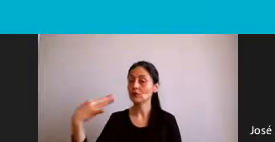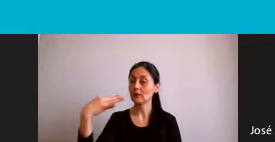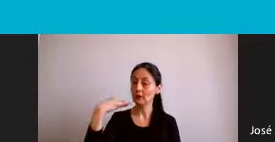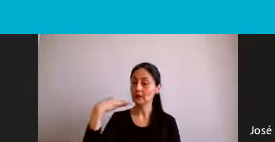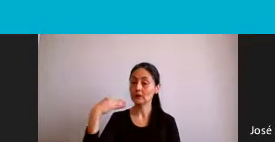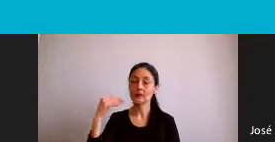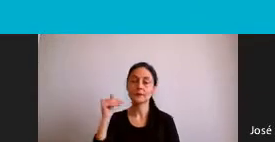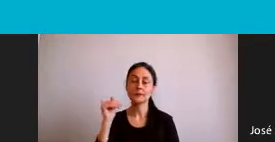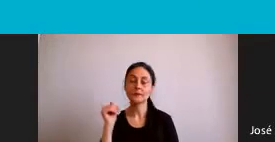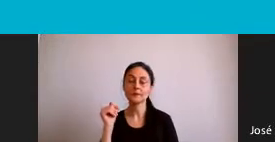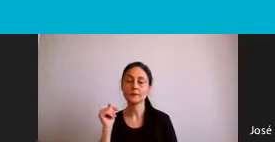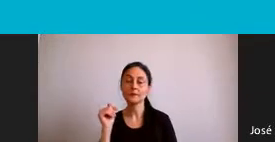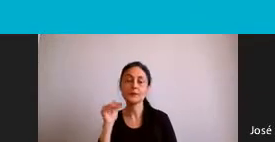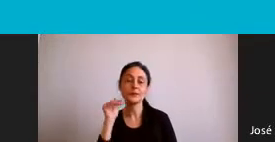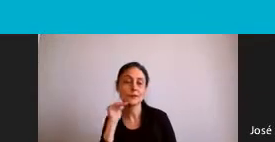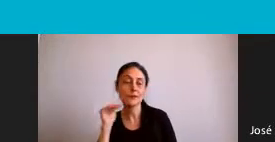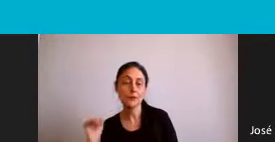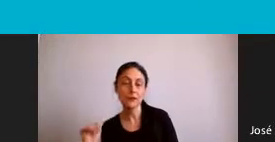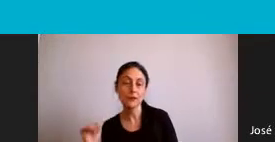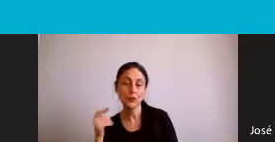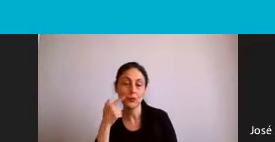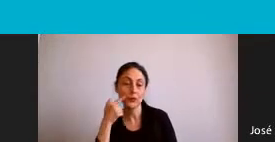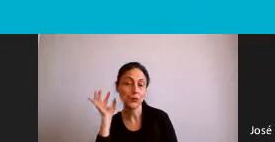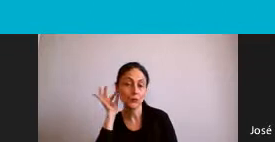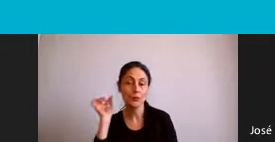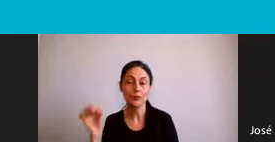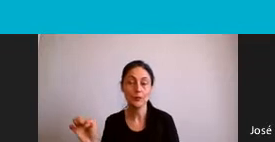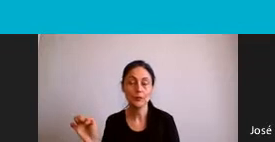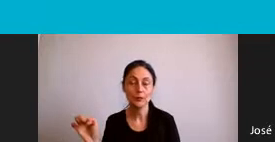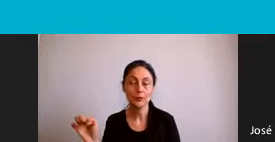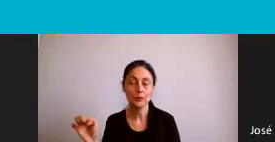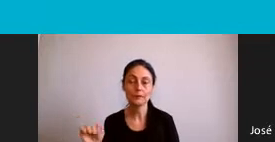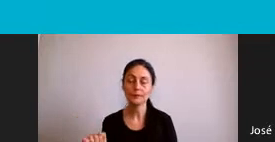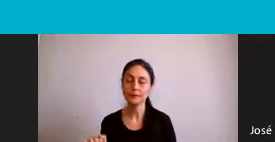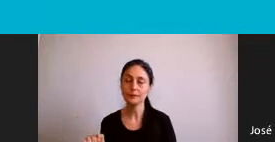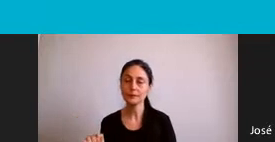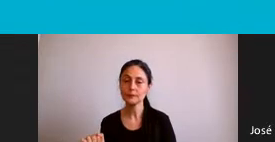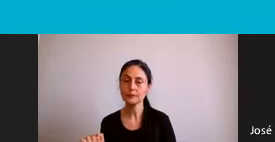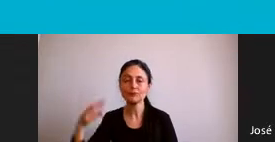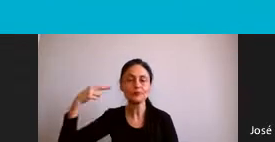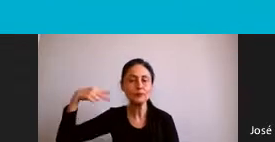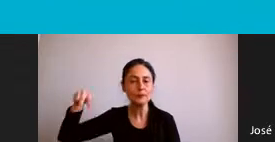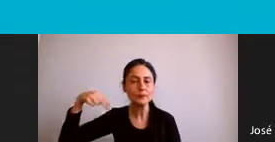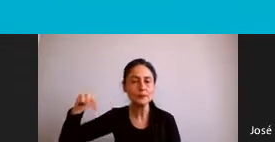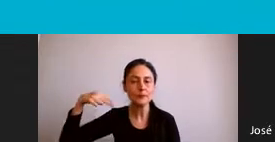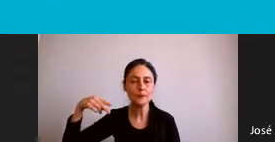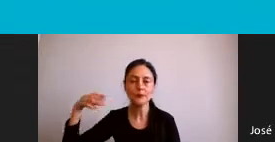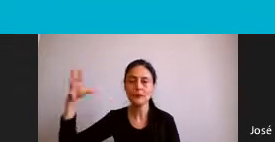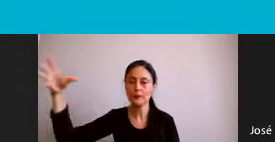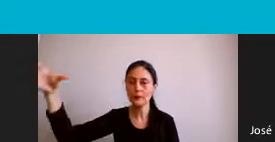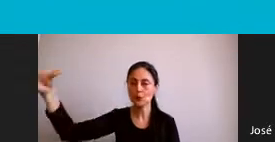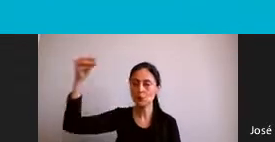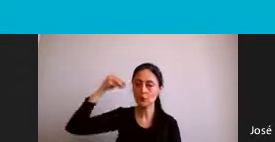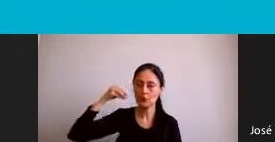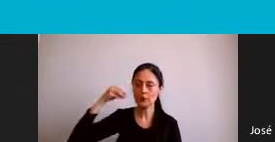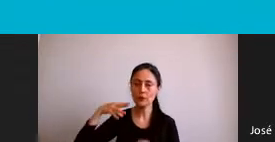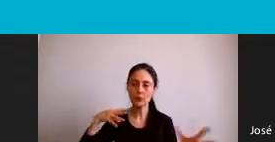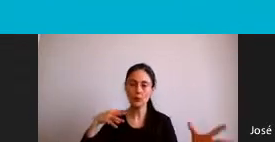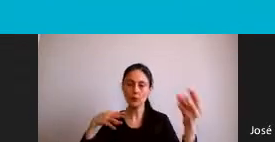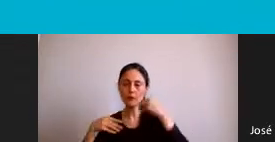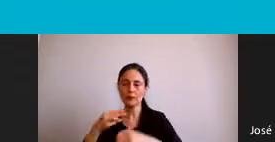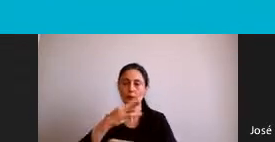inicialmente, por ejemplo, con estas restricciones de por qué estaba ocurriendo, de las noticias que estaban quizás llegando, lo mismo con los adultos mayores, que no podían